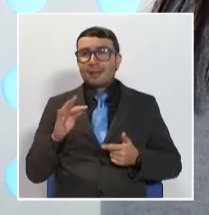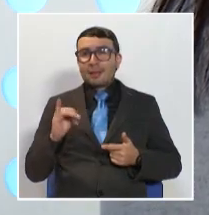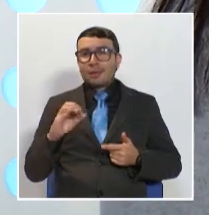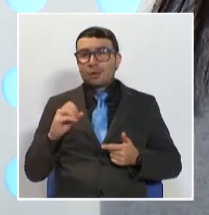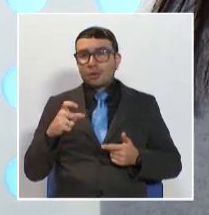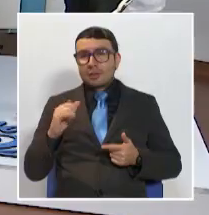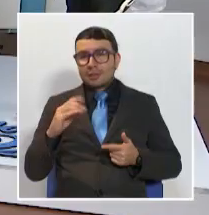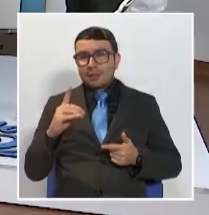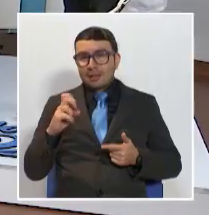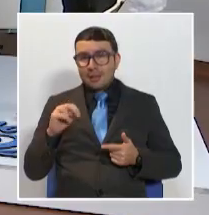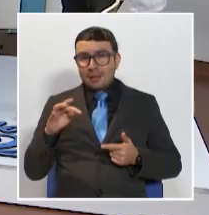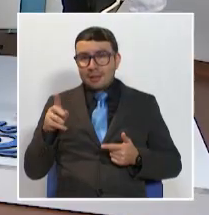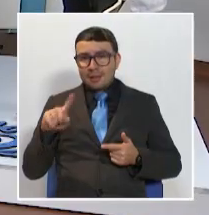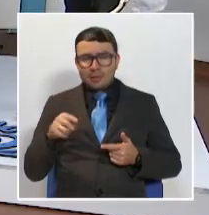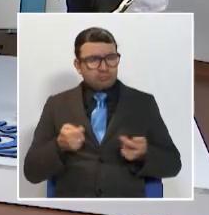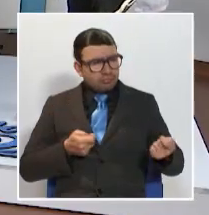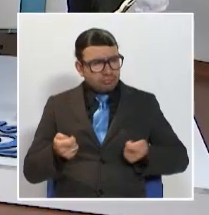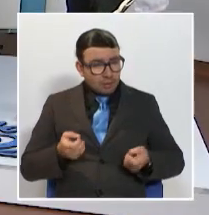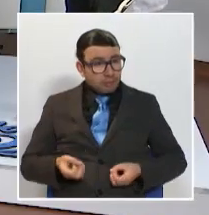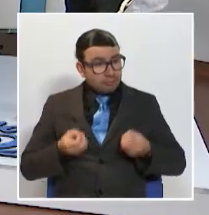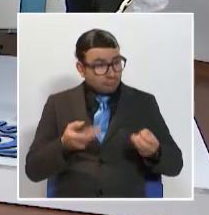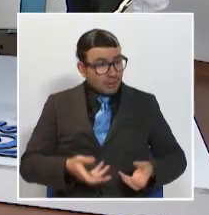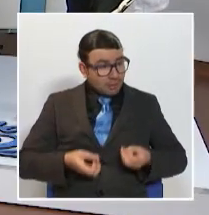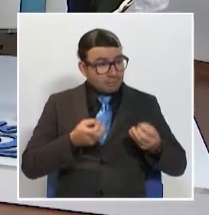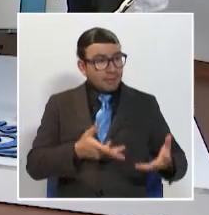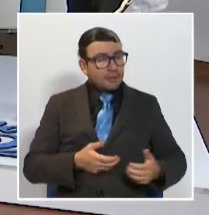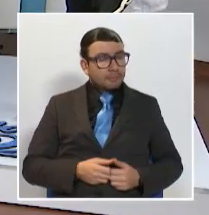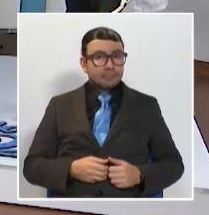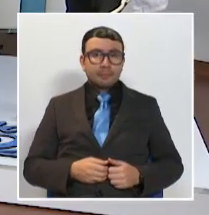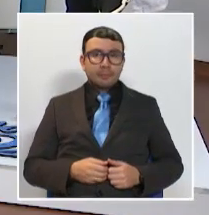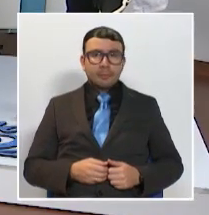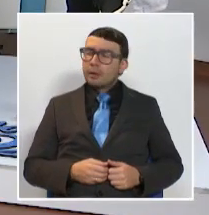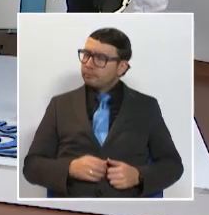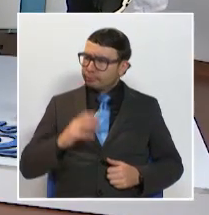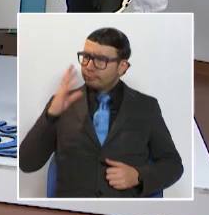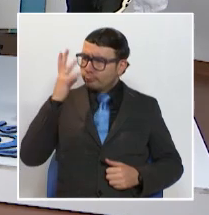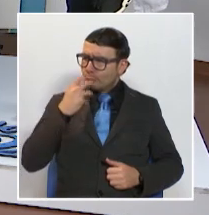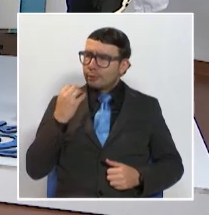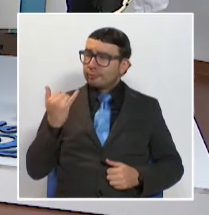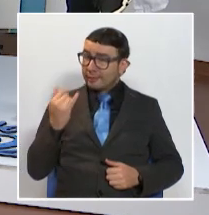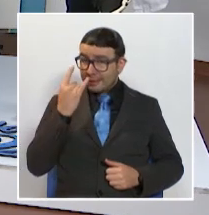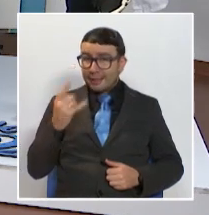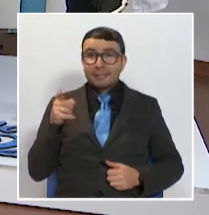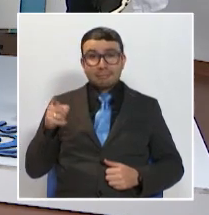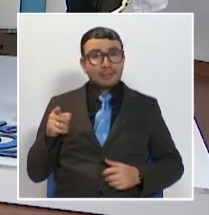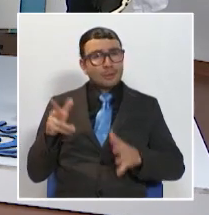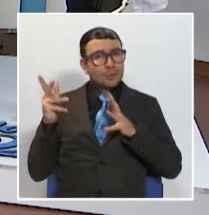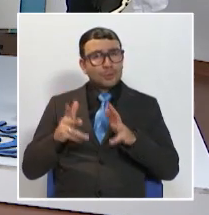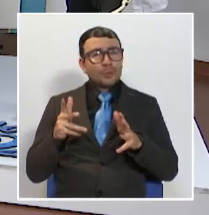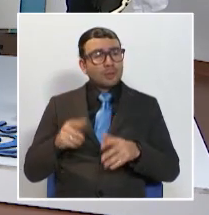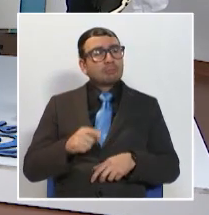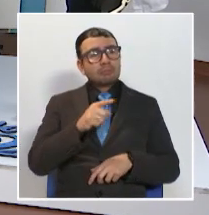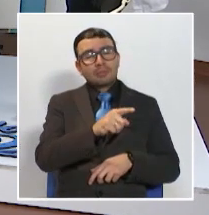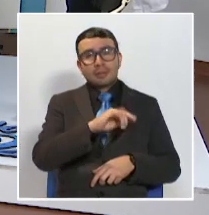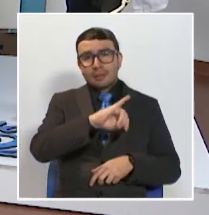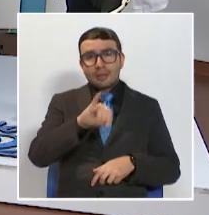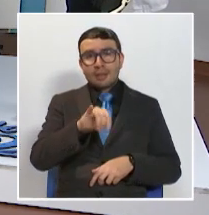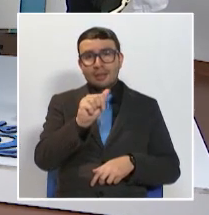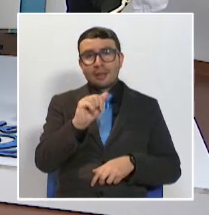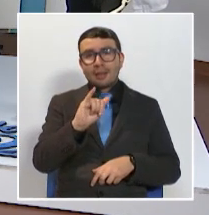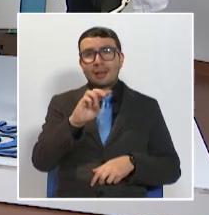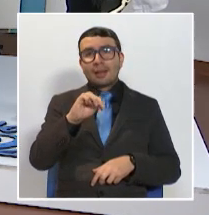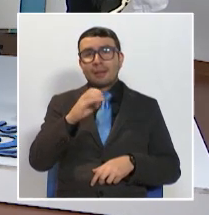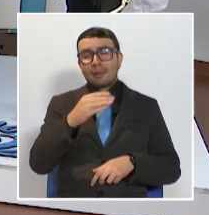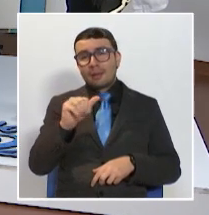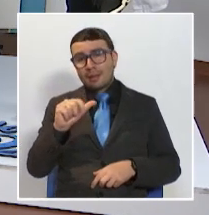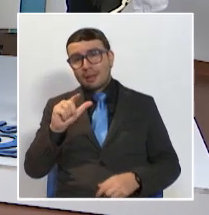del paciente. A mí me parece pues, muy bonito y muy interesante y muy educativo lo que nos está diciendo el doctor Jaime Alberto, porque es